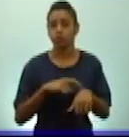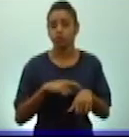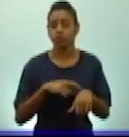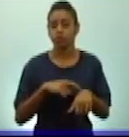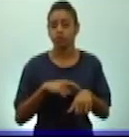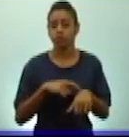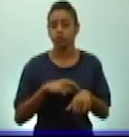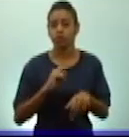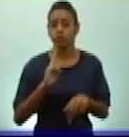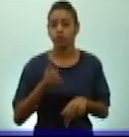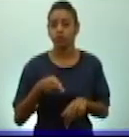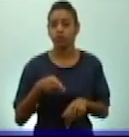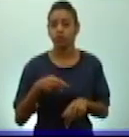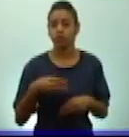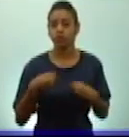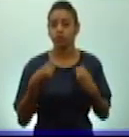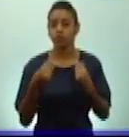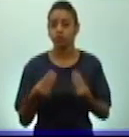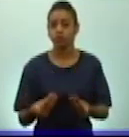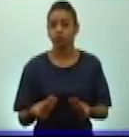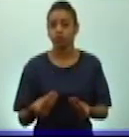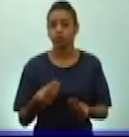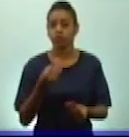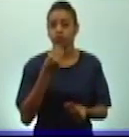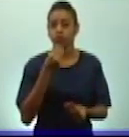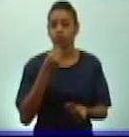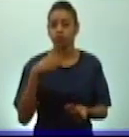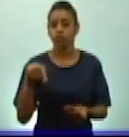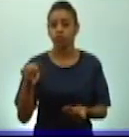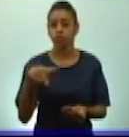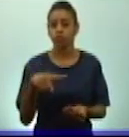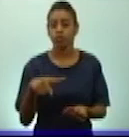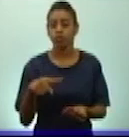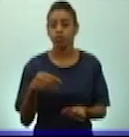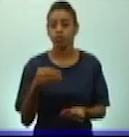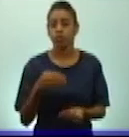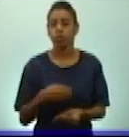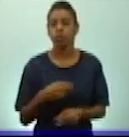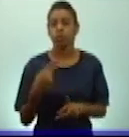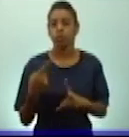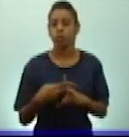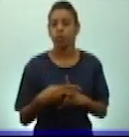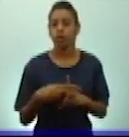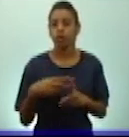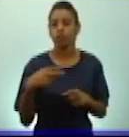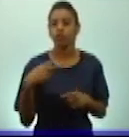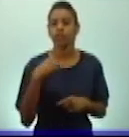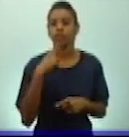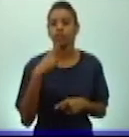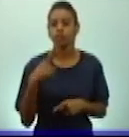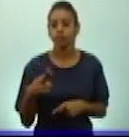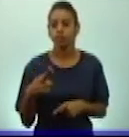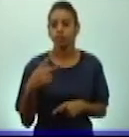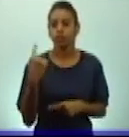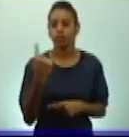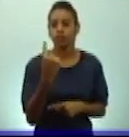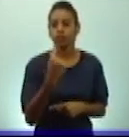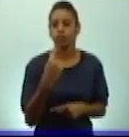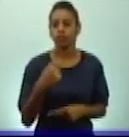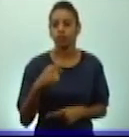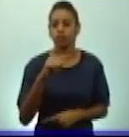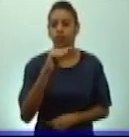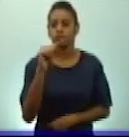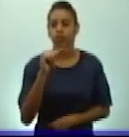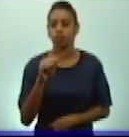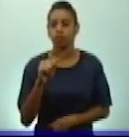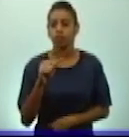la orientación que hemos dado les ponga a ustedes en condiciones para poder resolver todas estas actividades.